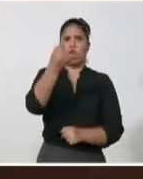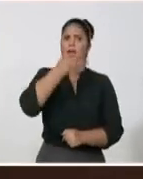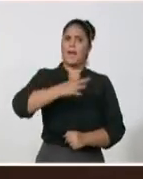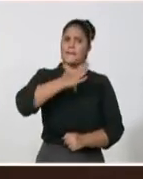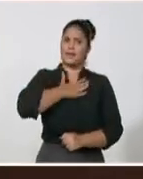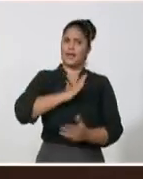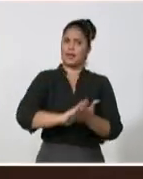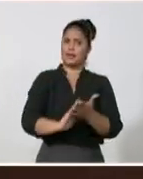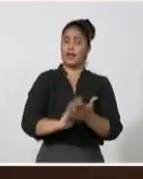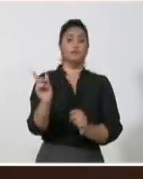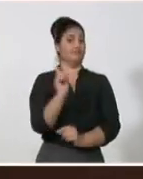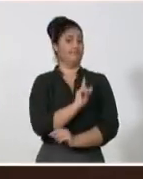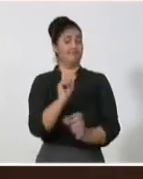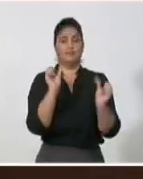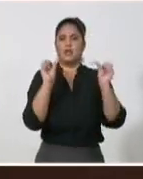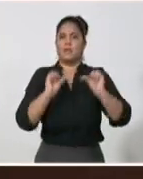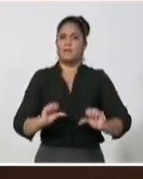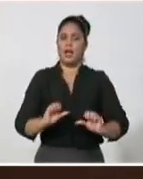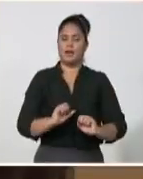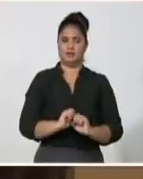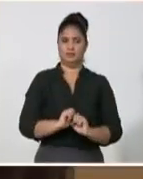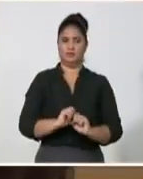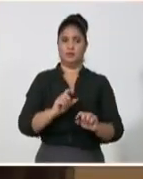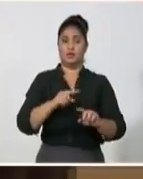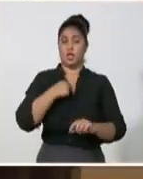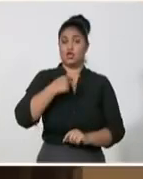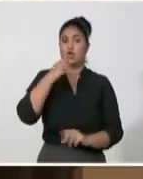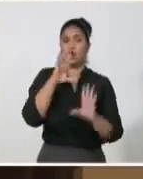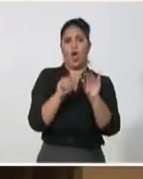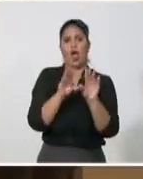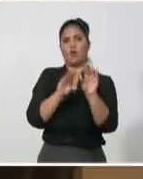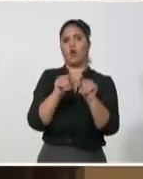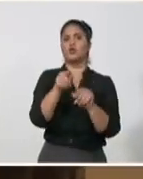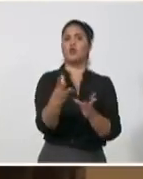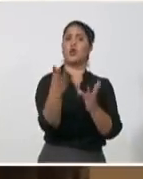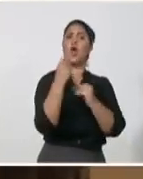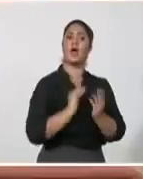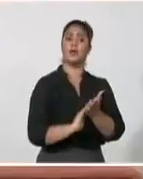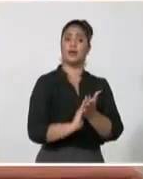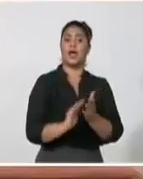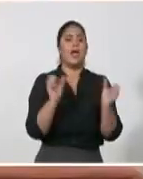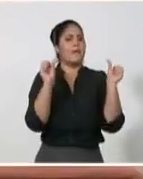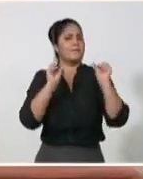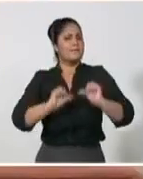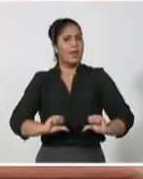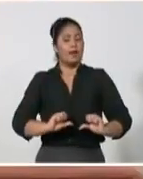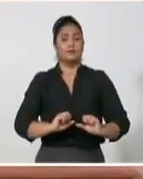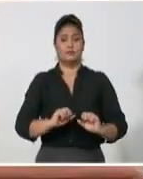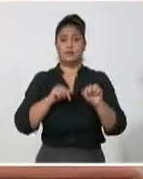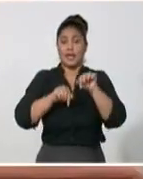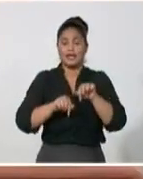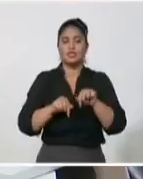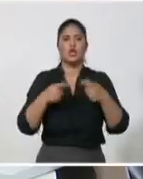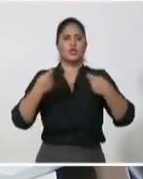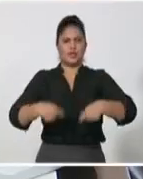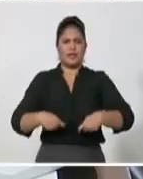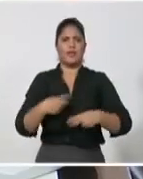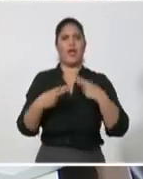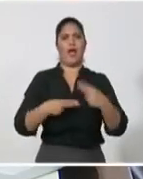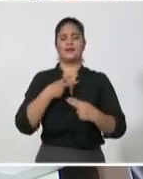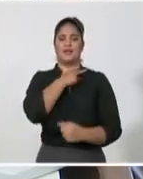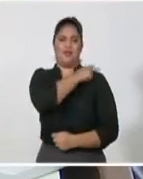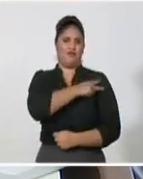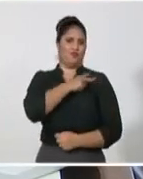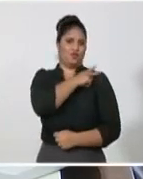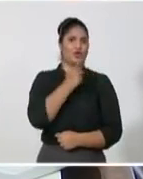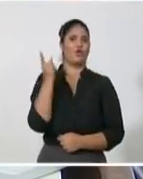va a hablar, ahí mismo cortaron la comunicación. Entonces, para eso hay que tener capacidad. Capacidad